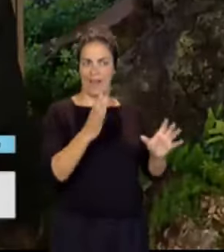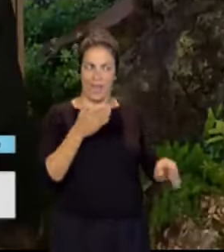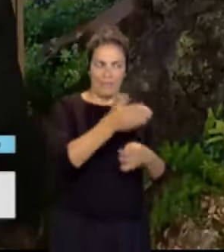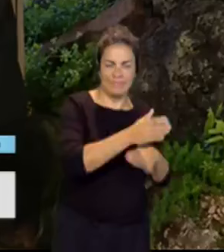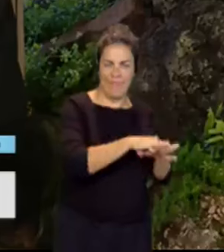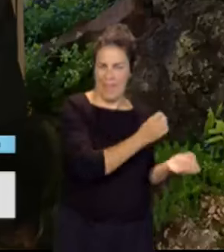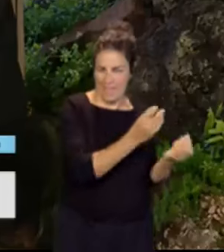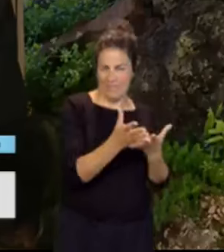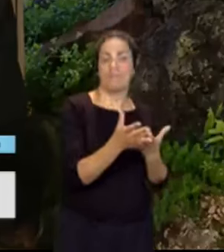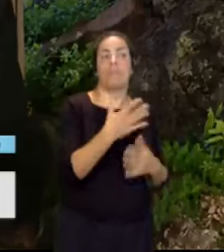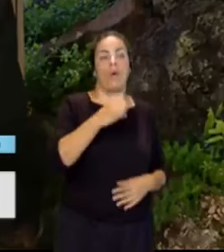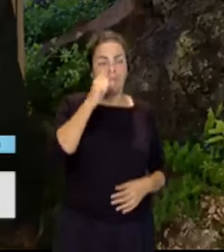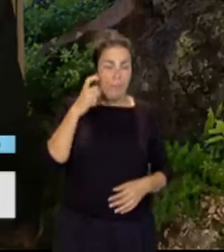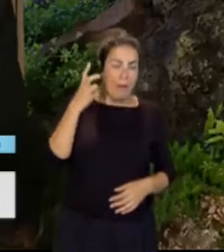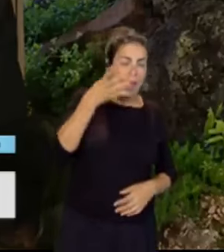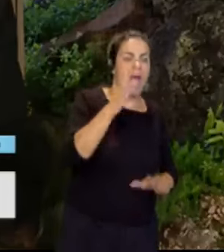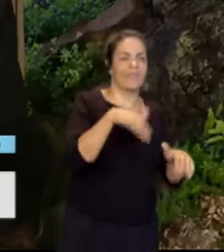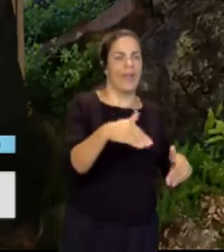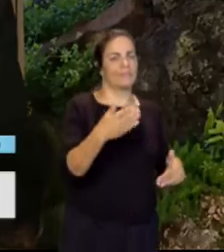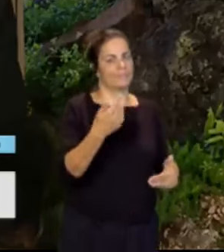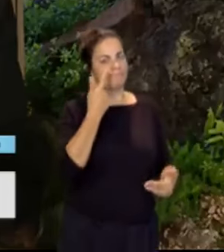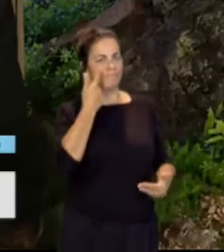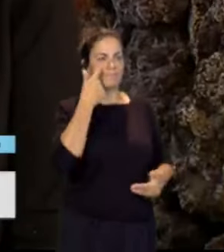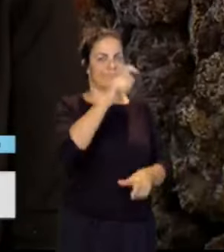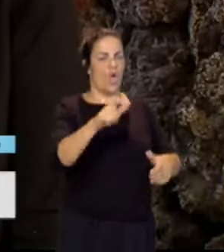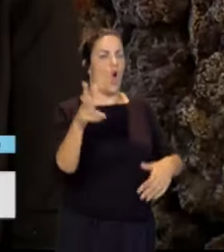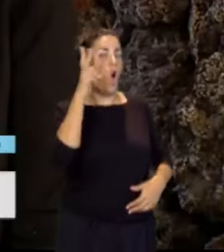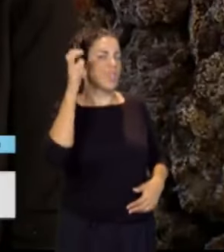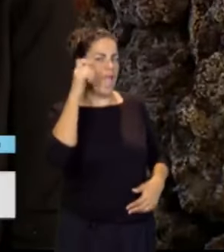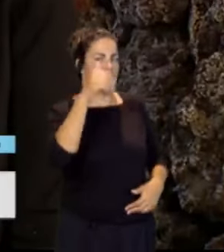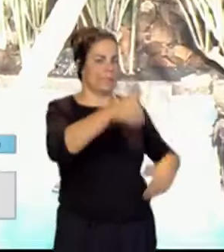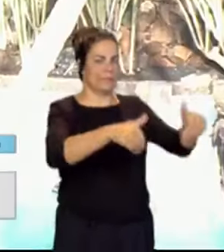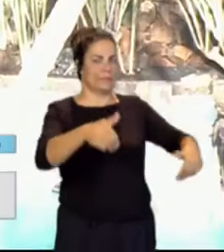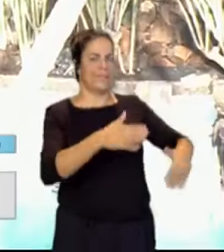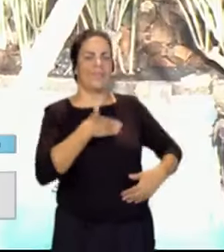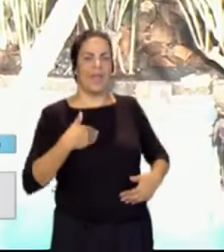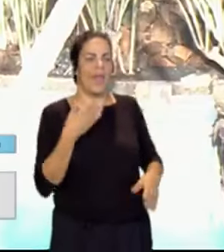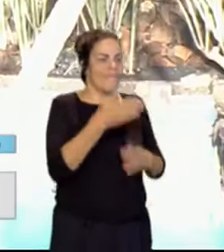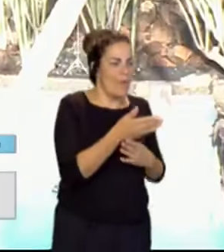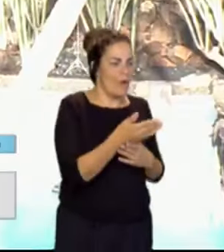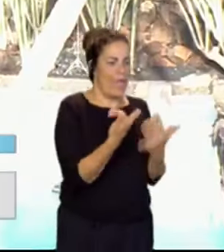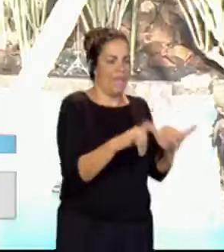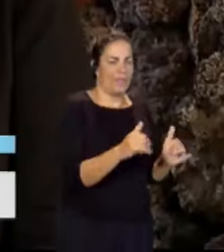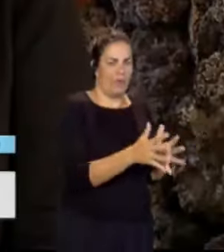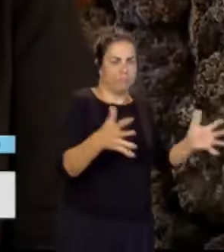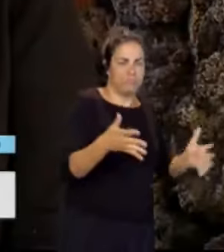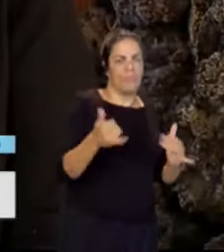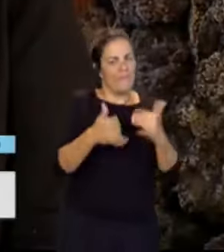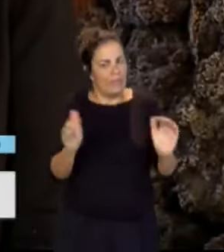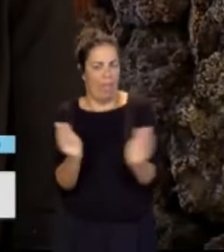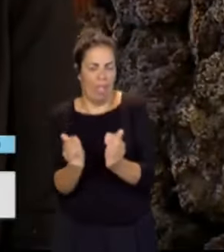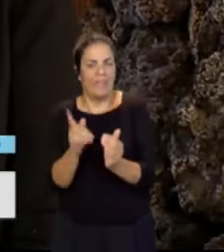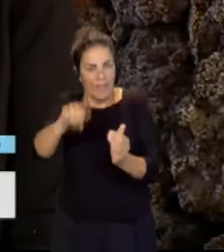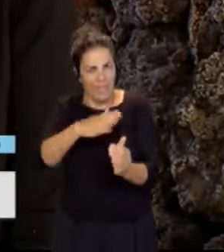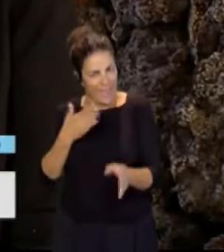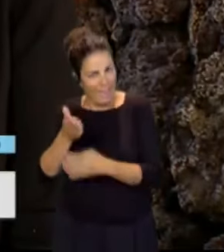años han visto como la demanda de de los oyentes requiere eso no que estemos en cada uno de los lugares tanto para los pequeños como los grandes eventos no Leticia claro y además